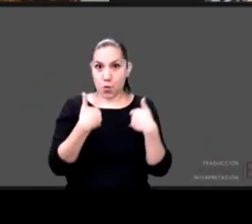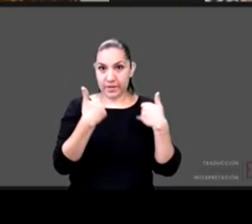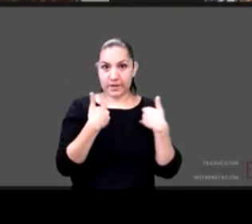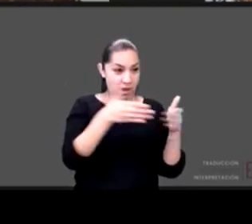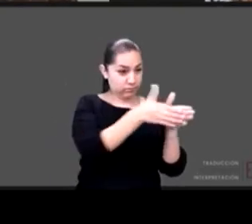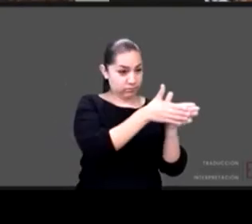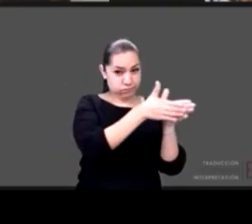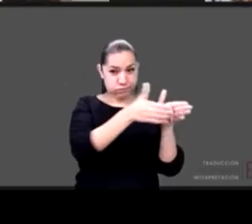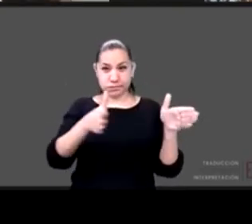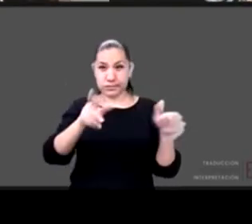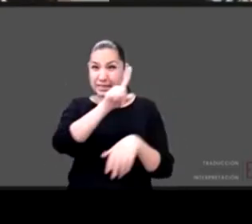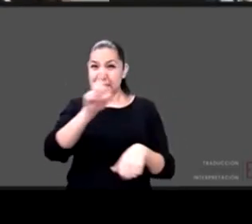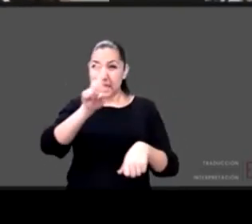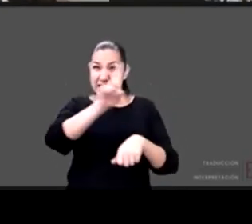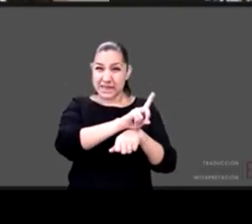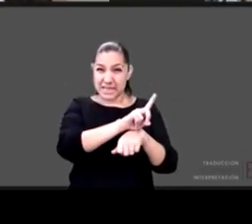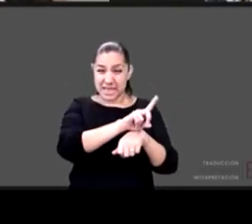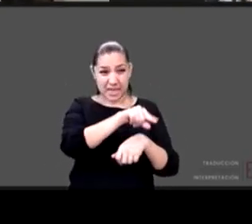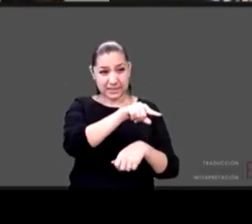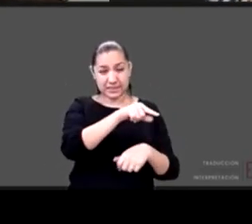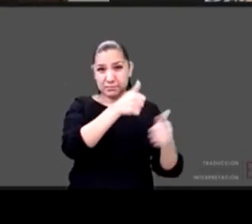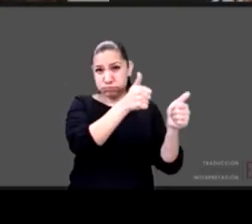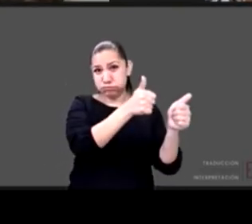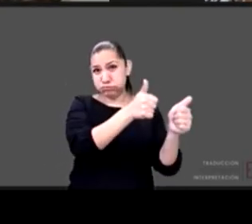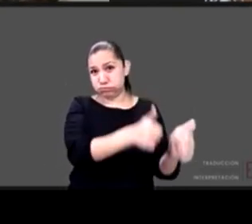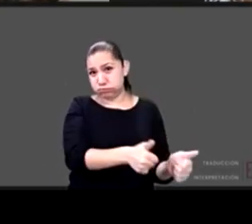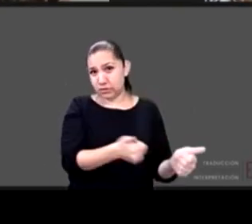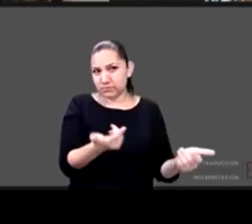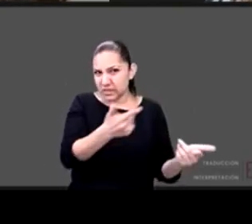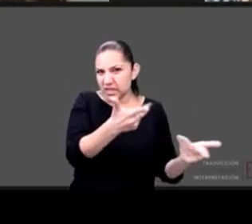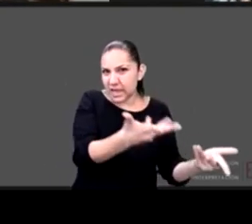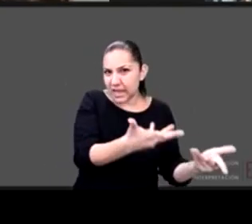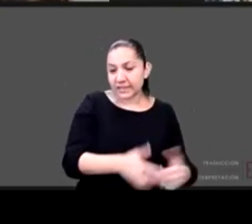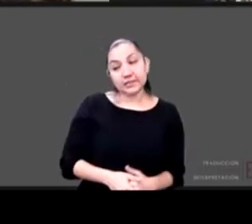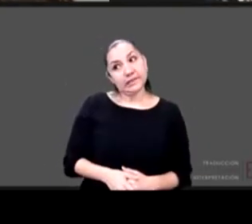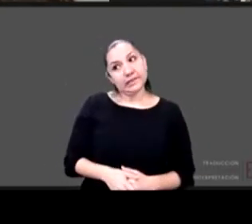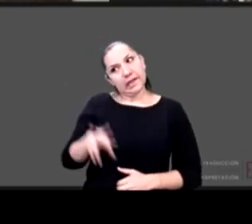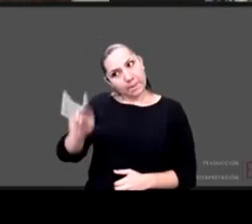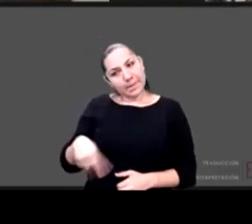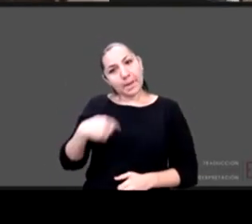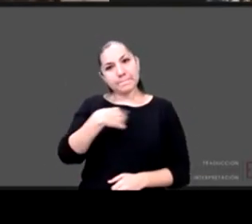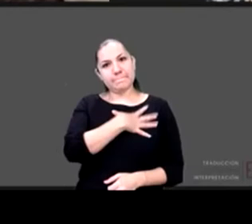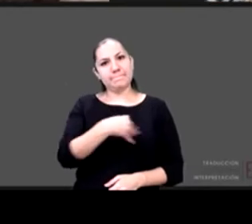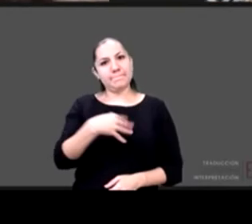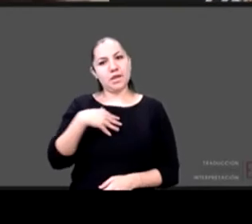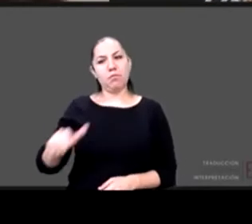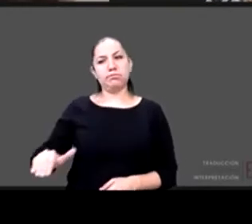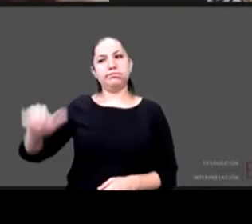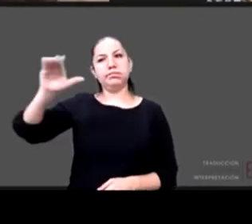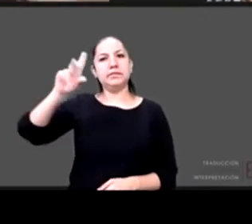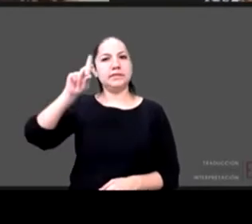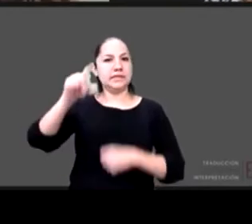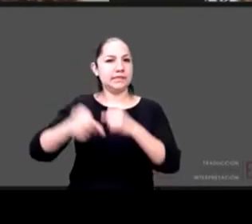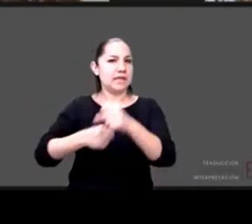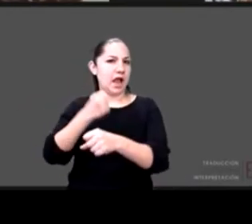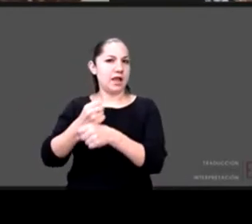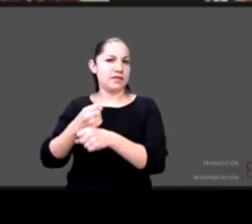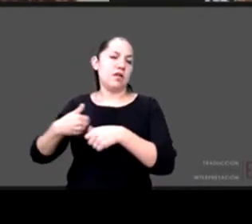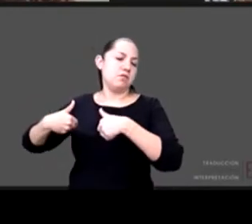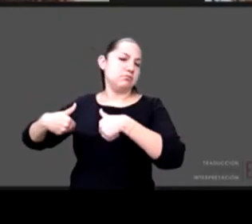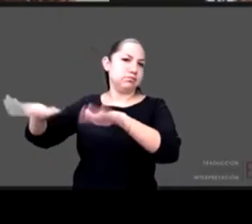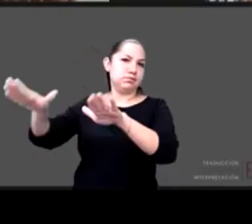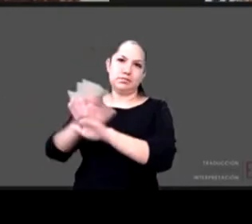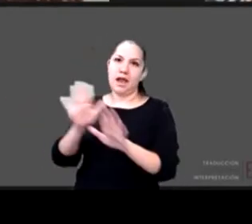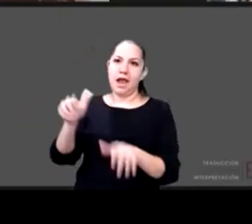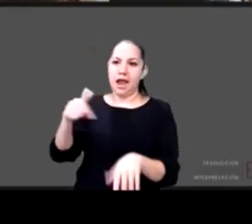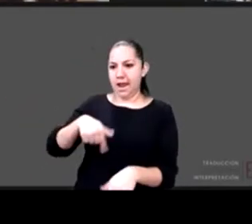Felizmente los míos tienen 30 años, entonces ya no los tengo aquí encerrados. Pero en realidad sí que es